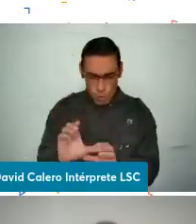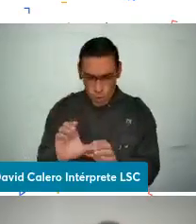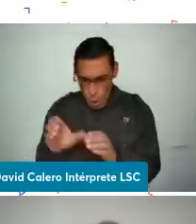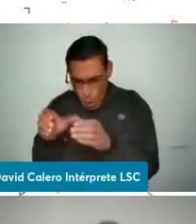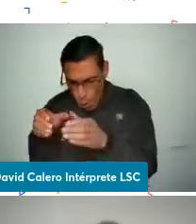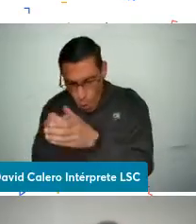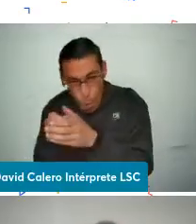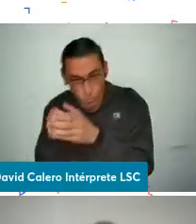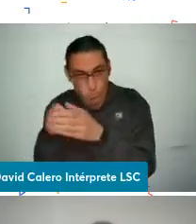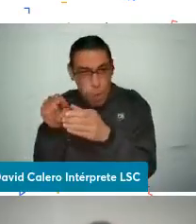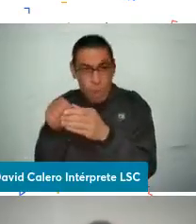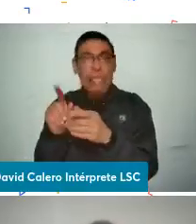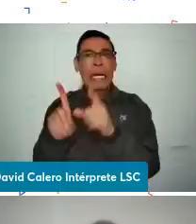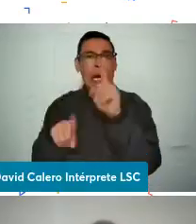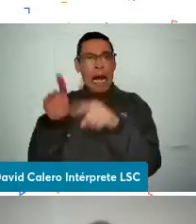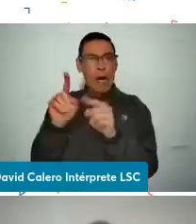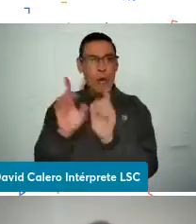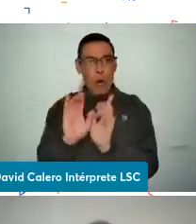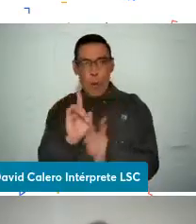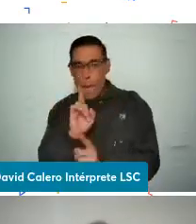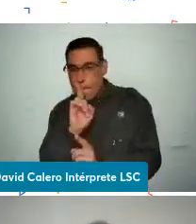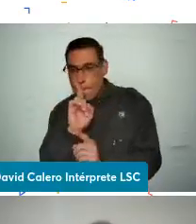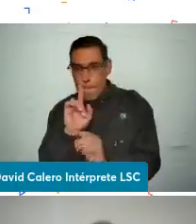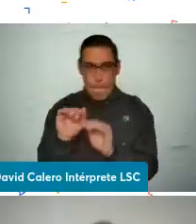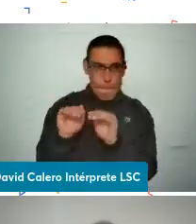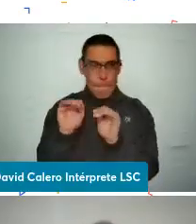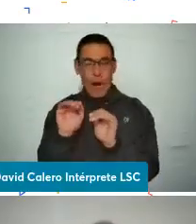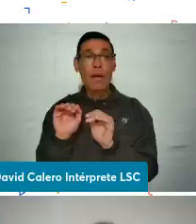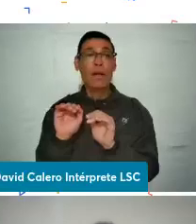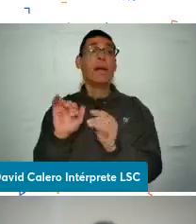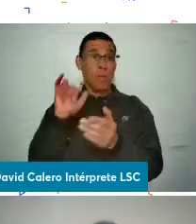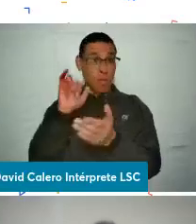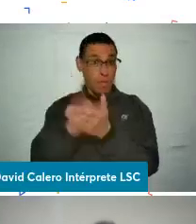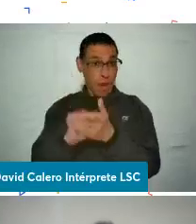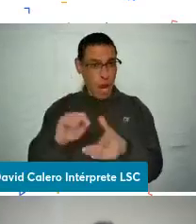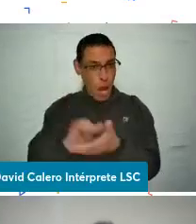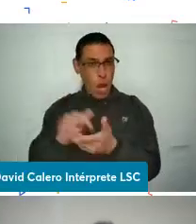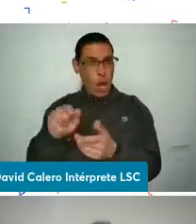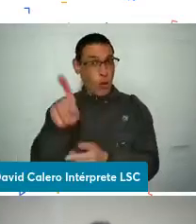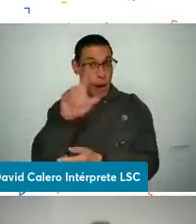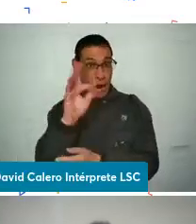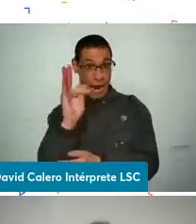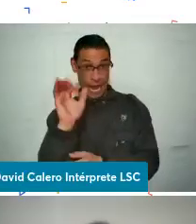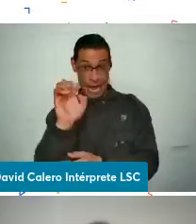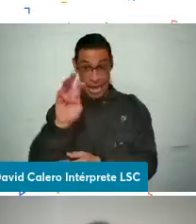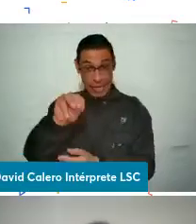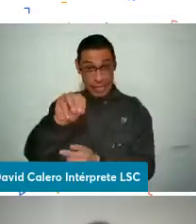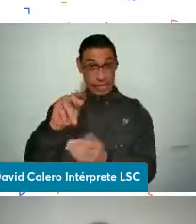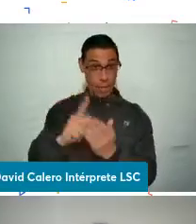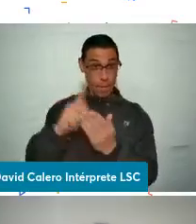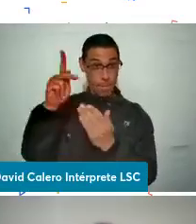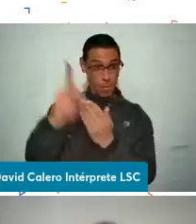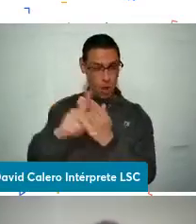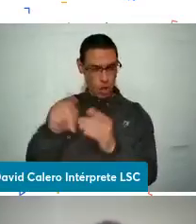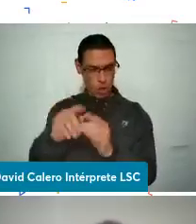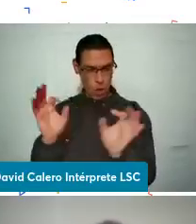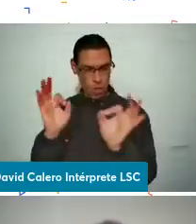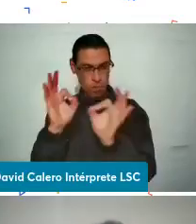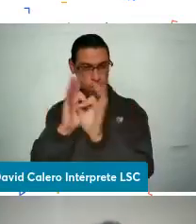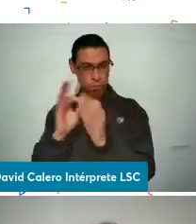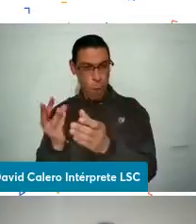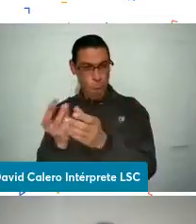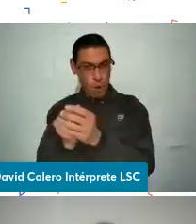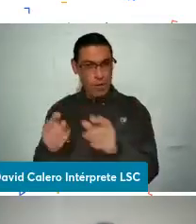muy retraídos en ellos, pero digamos que esta dinámica del STEM con este enfoque inclusivo los une